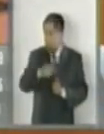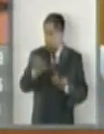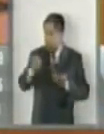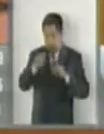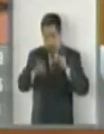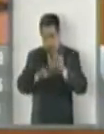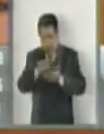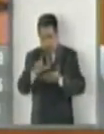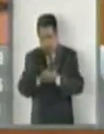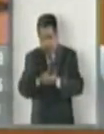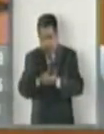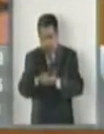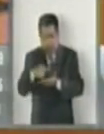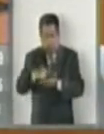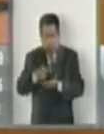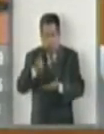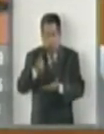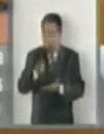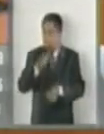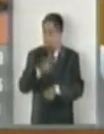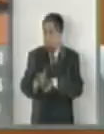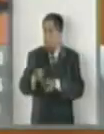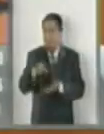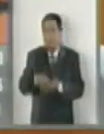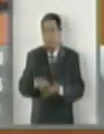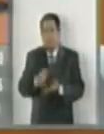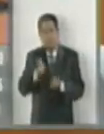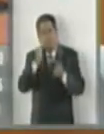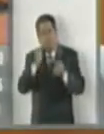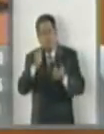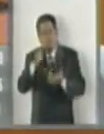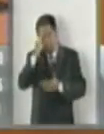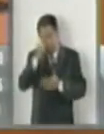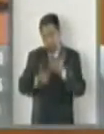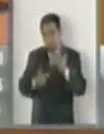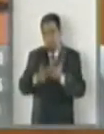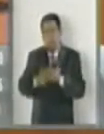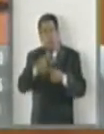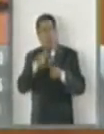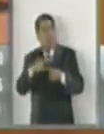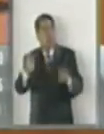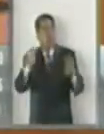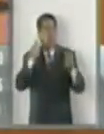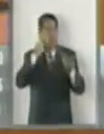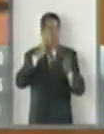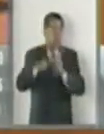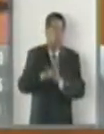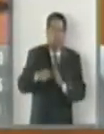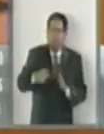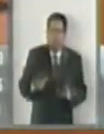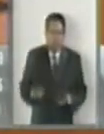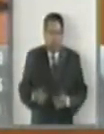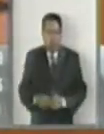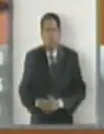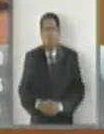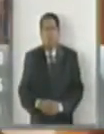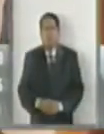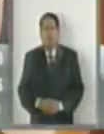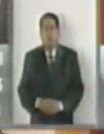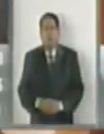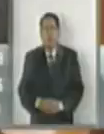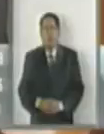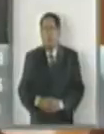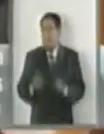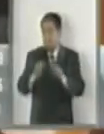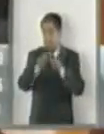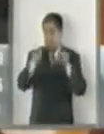leyes resulta que somos los primeros en violarla, mandando un mensaje negativo a los ciudadanos. El